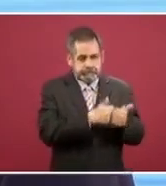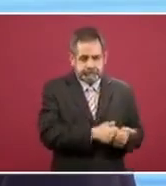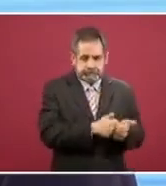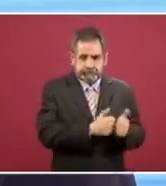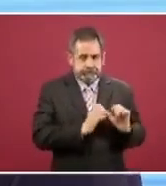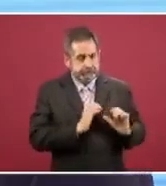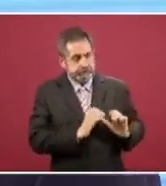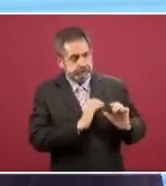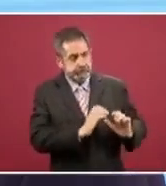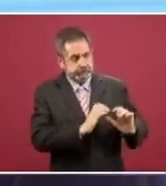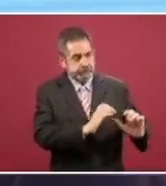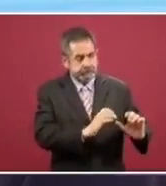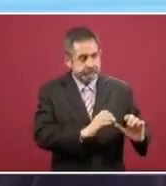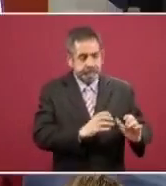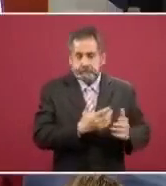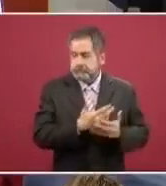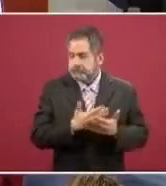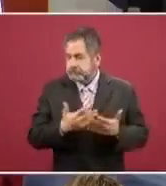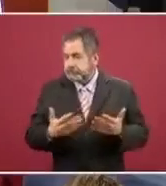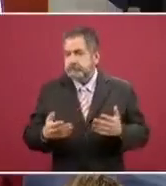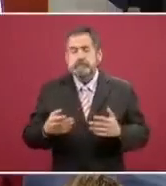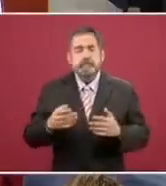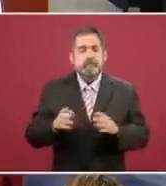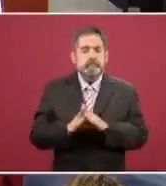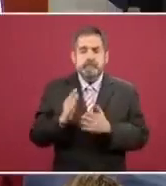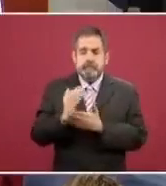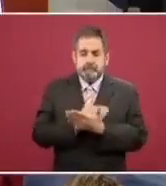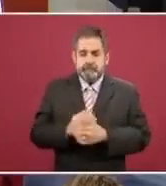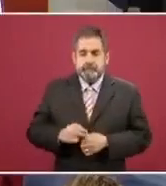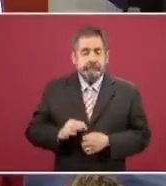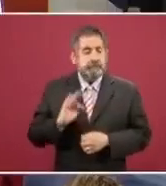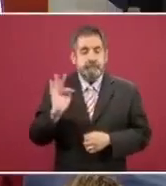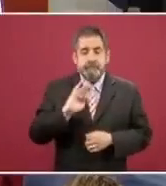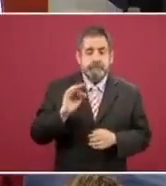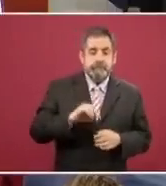preventivamente y estudiar a los contactos. Y cuando se pasa a la